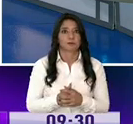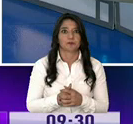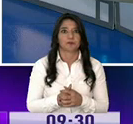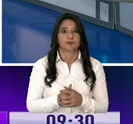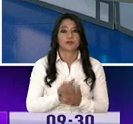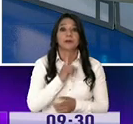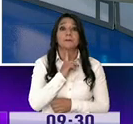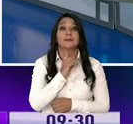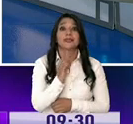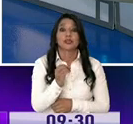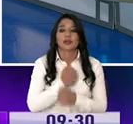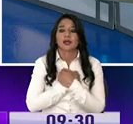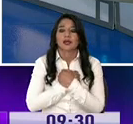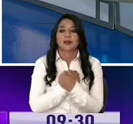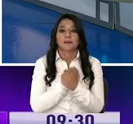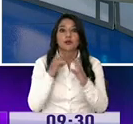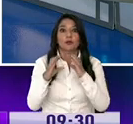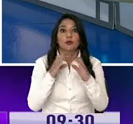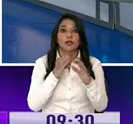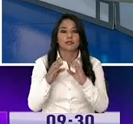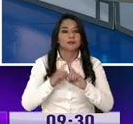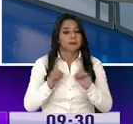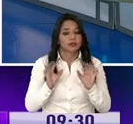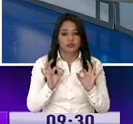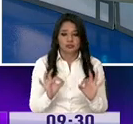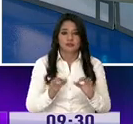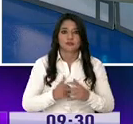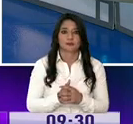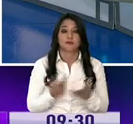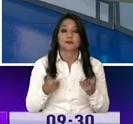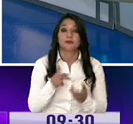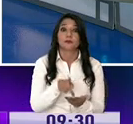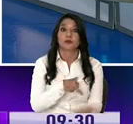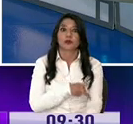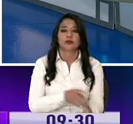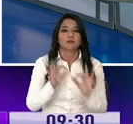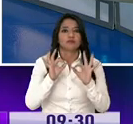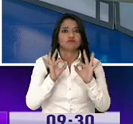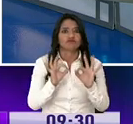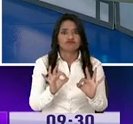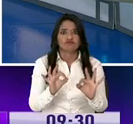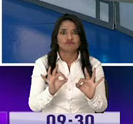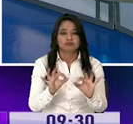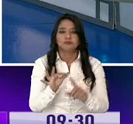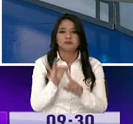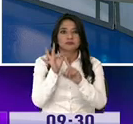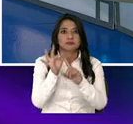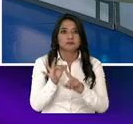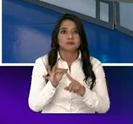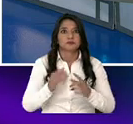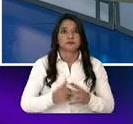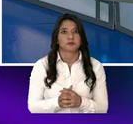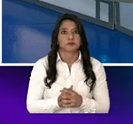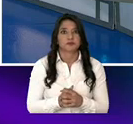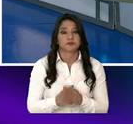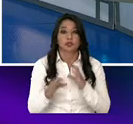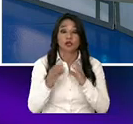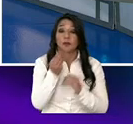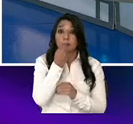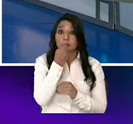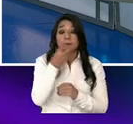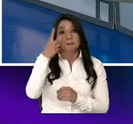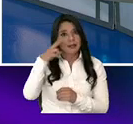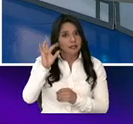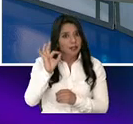a mi tío, que él amaba la comunicación. ¿Qué? Así es que hoy día tenemos un programa súper, súper, súper especial. Tendremos comida mexicana,